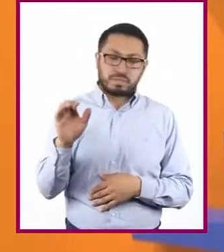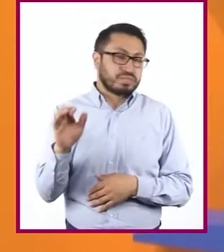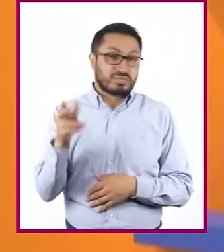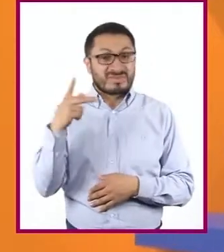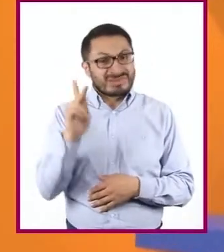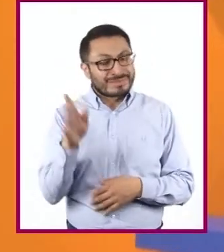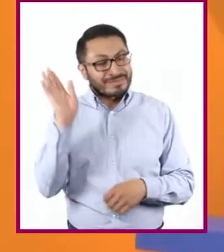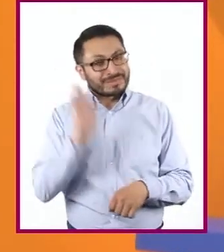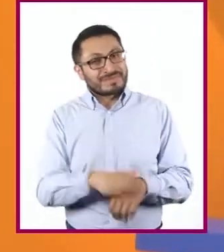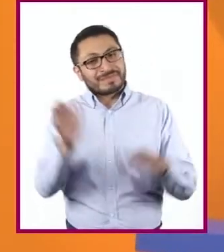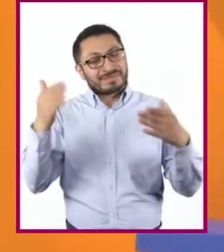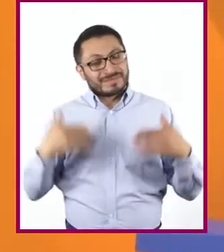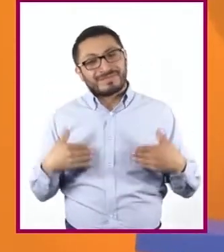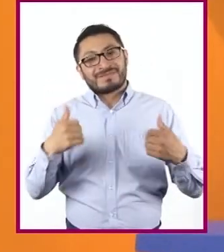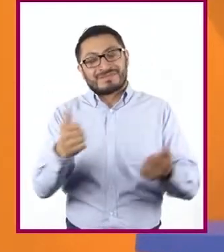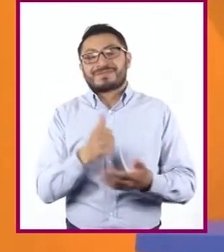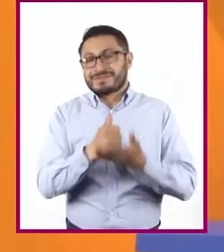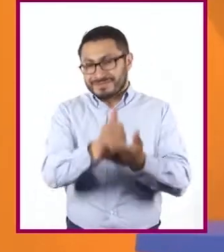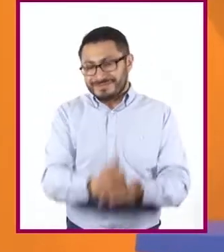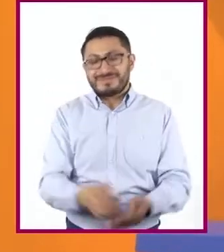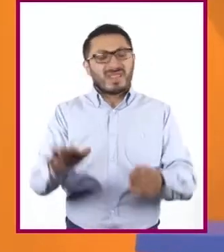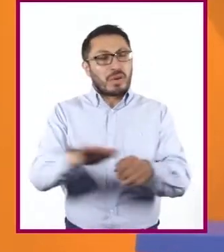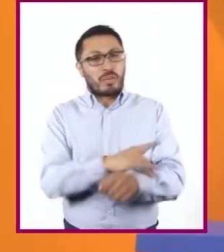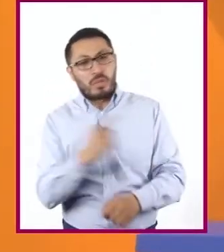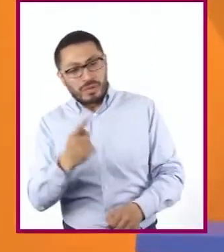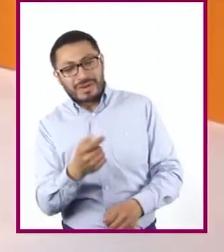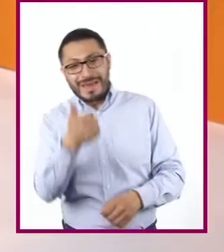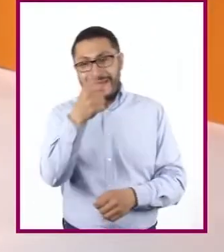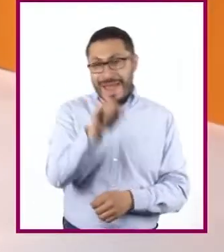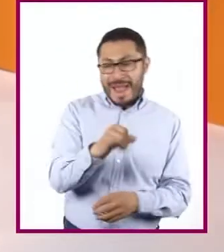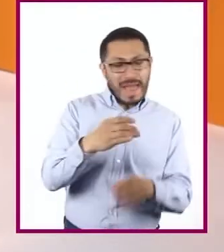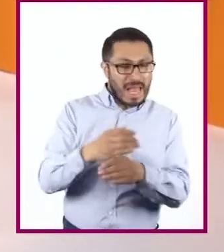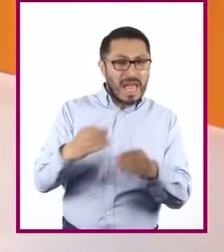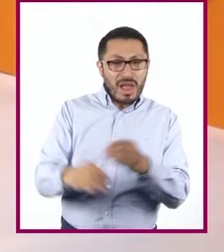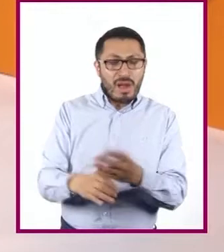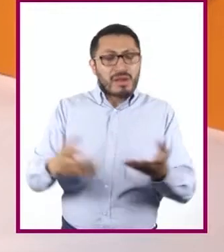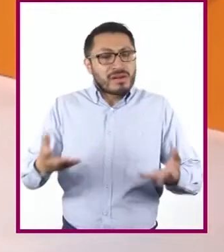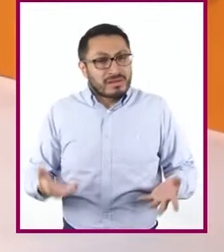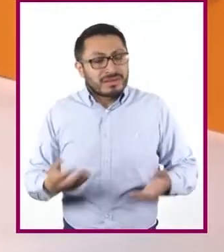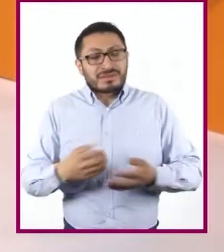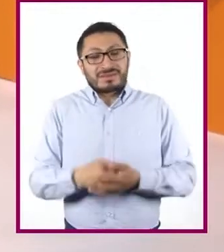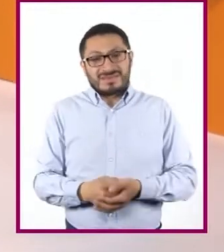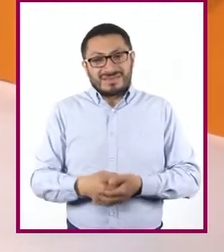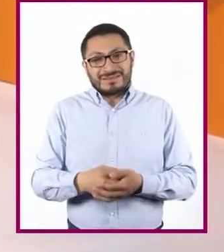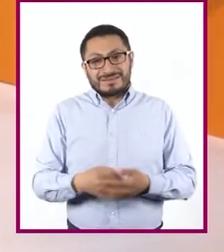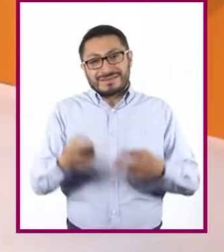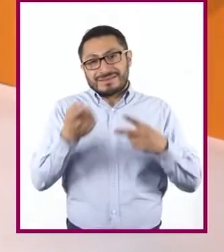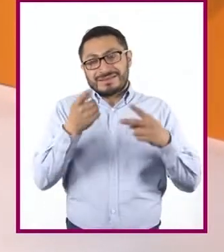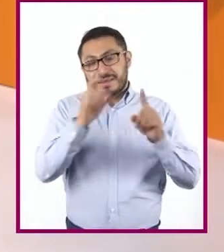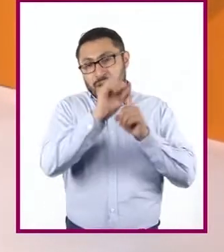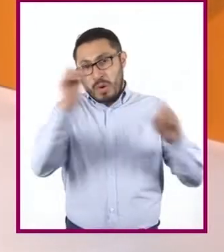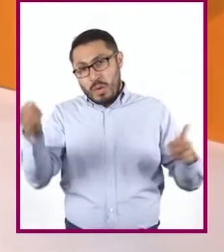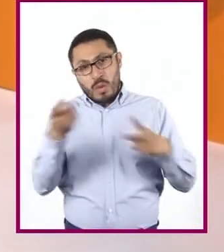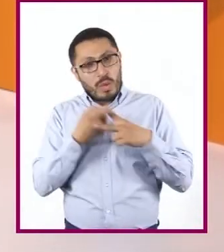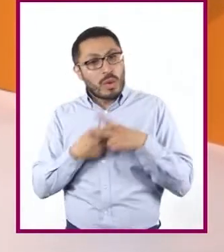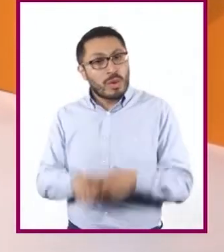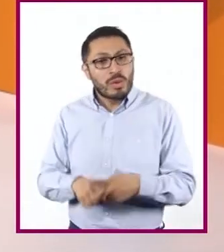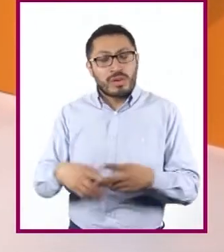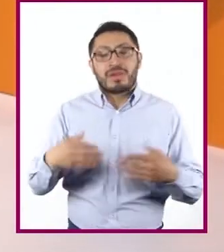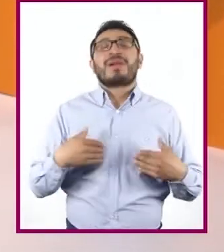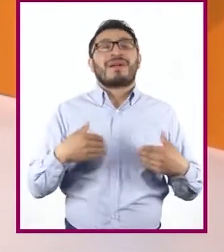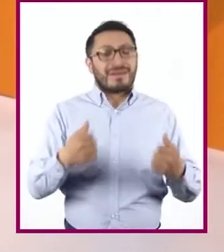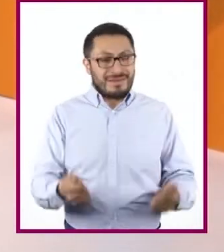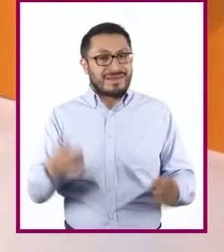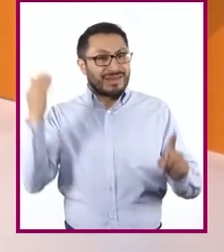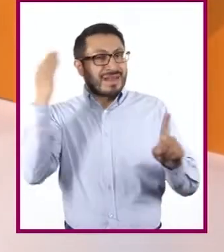permite entender por qué las cosas son de cierta manera. Los enunciados introductorios nos ayudan a entender la idea principal